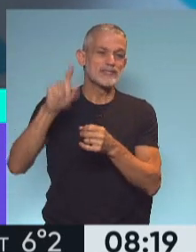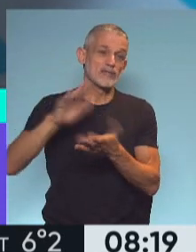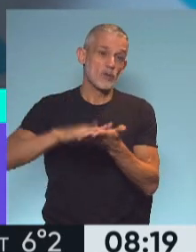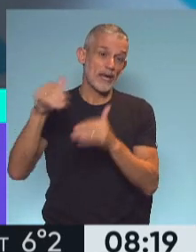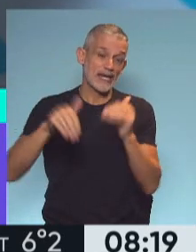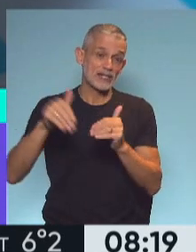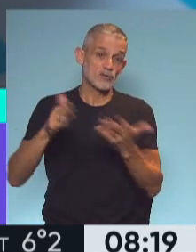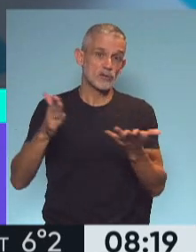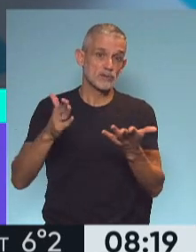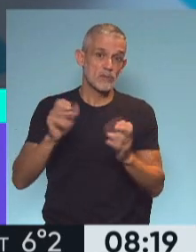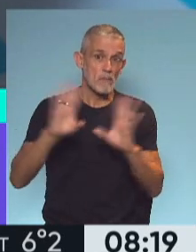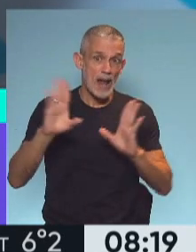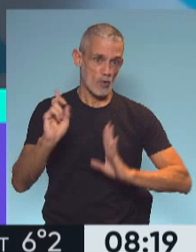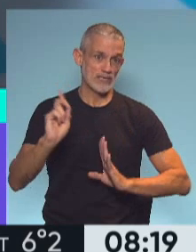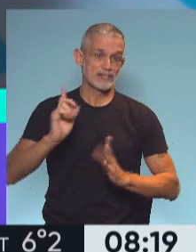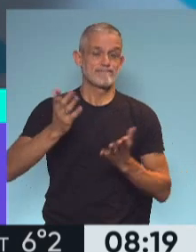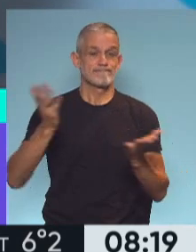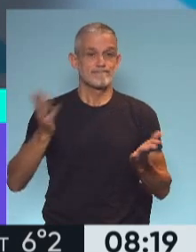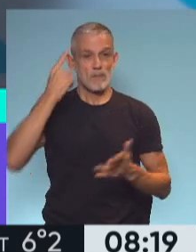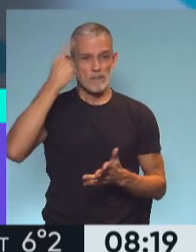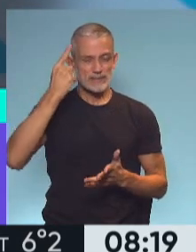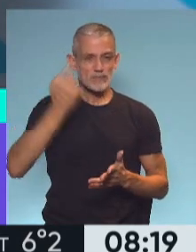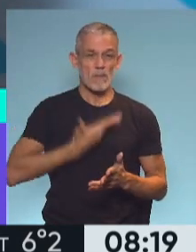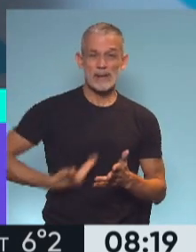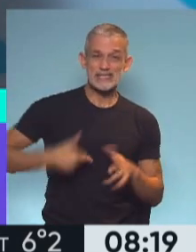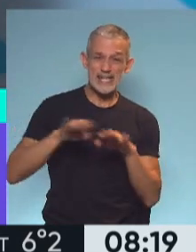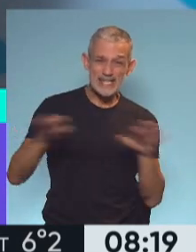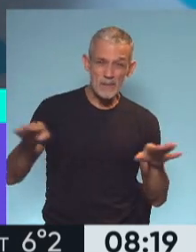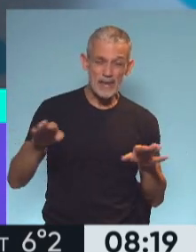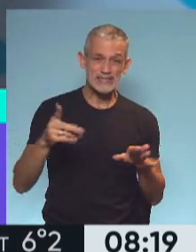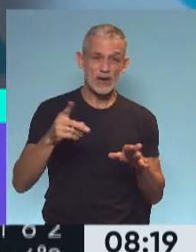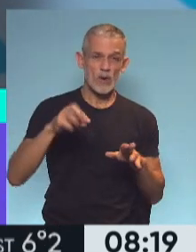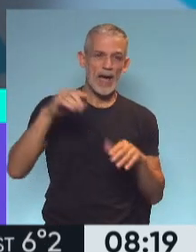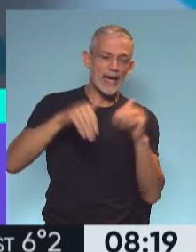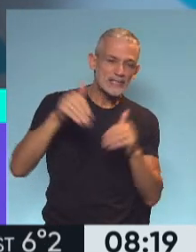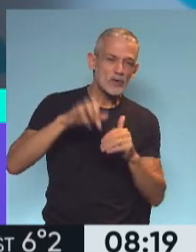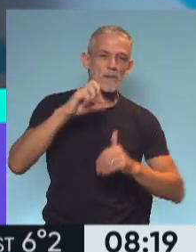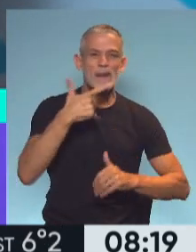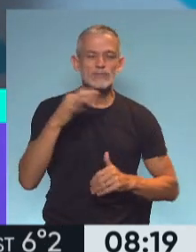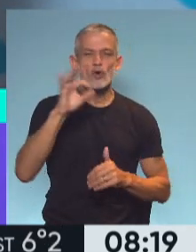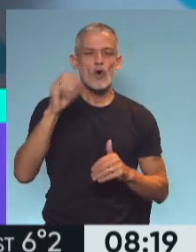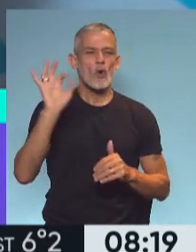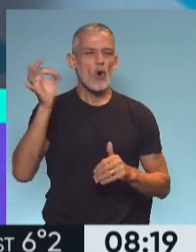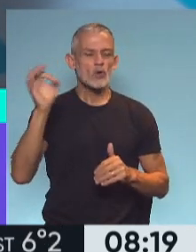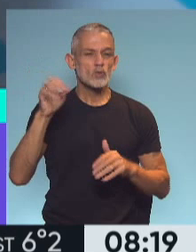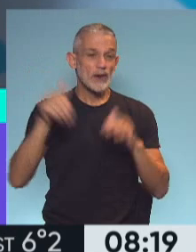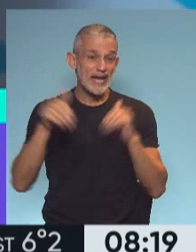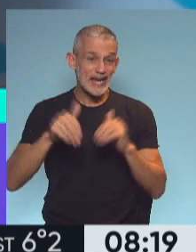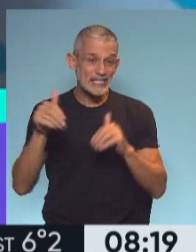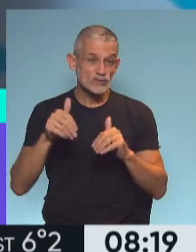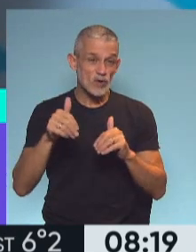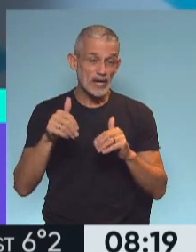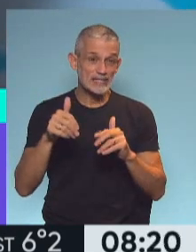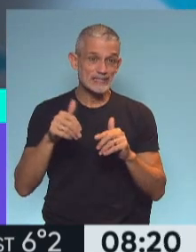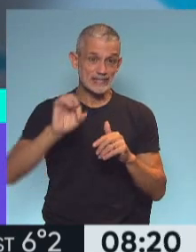ver, no es desacertado. Imagínense un presidente de mesa que en una PASO o en una general en el mes de octubre, en el medio